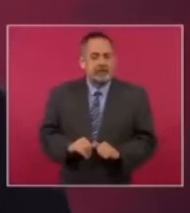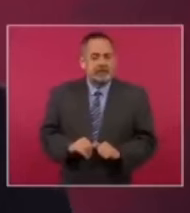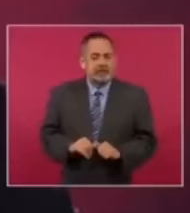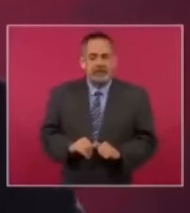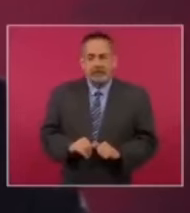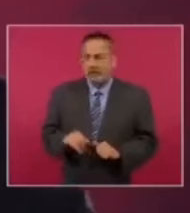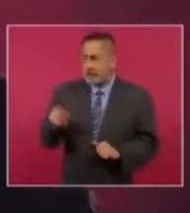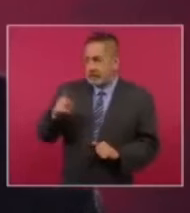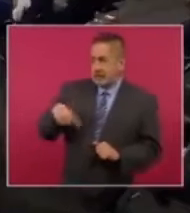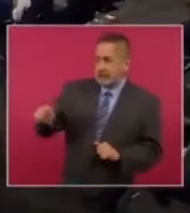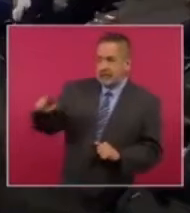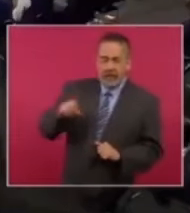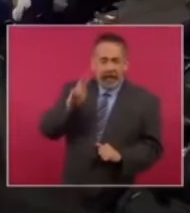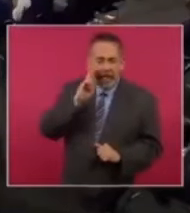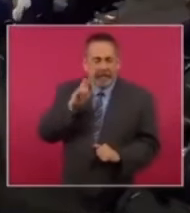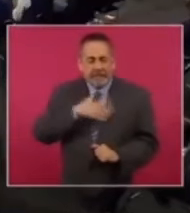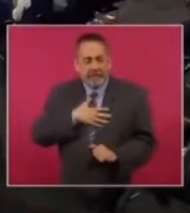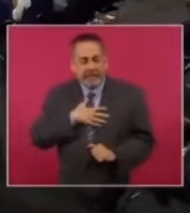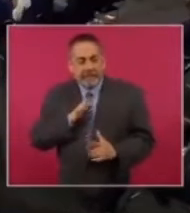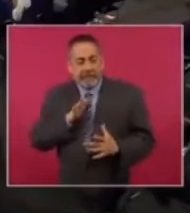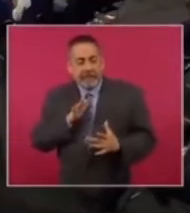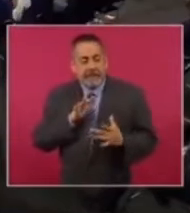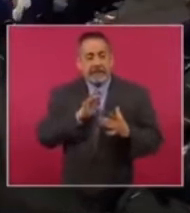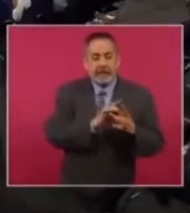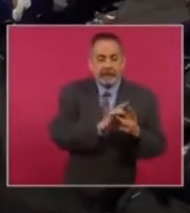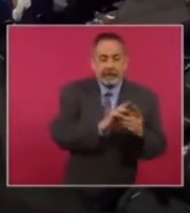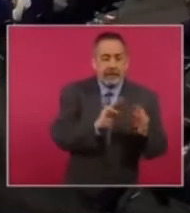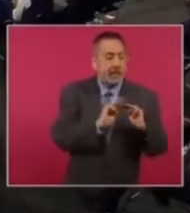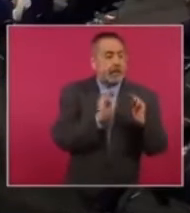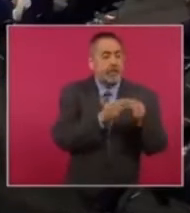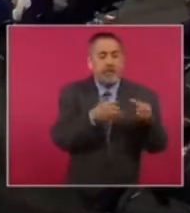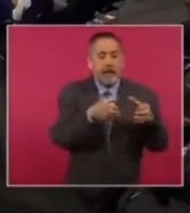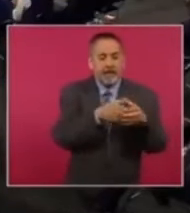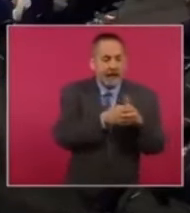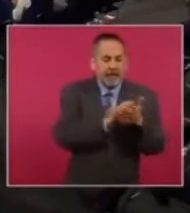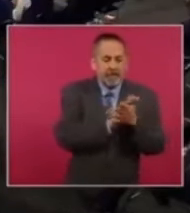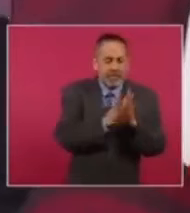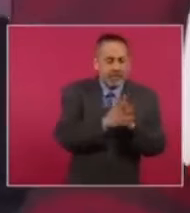a entrar en contubernio